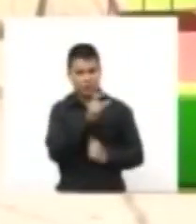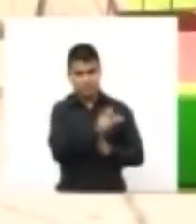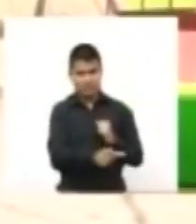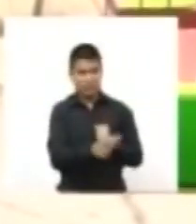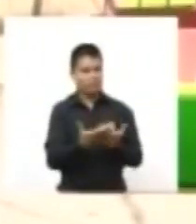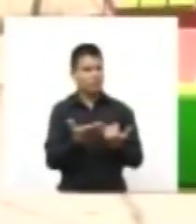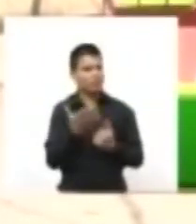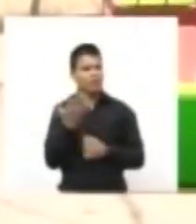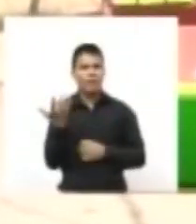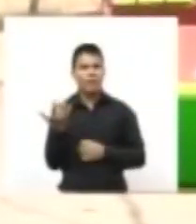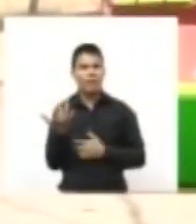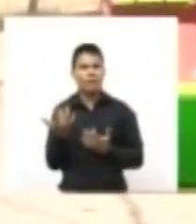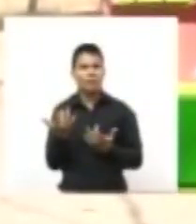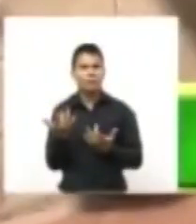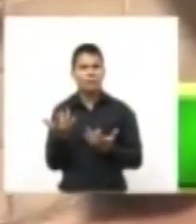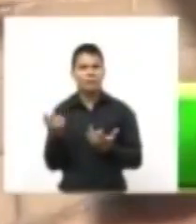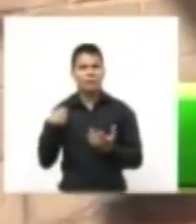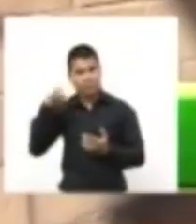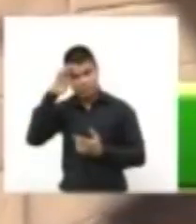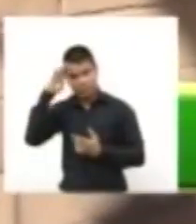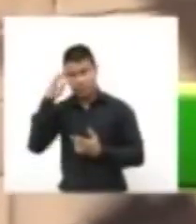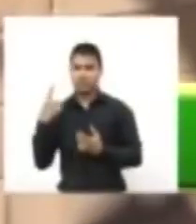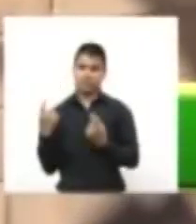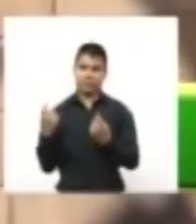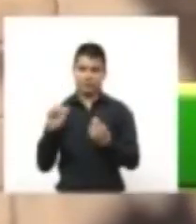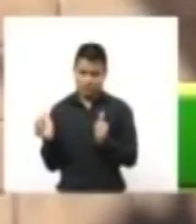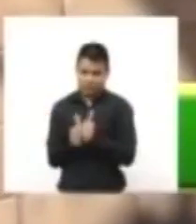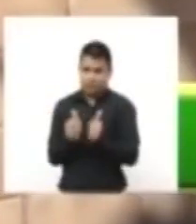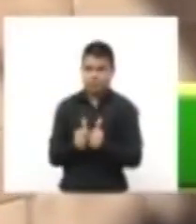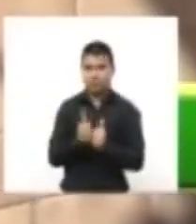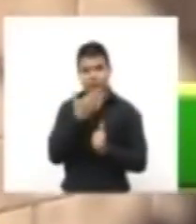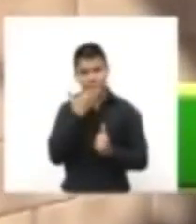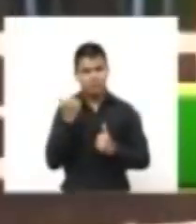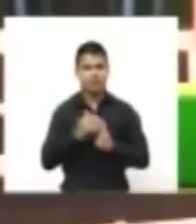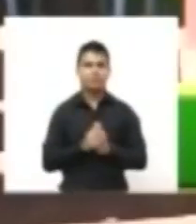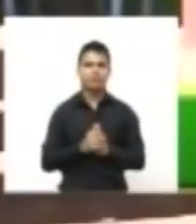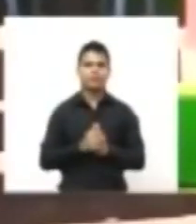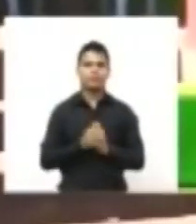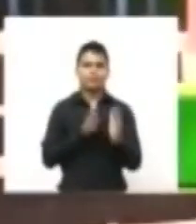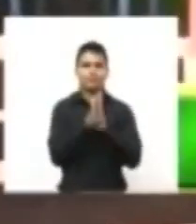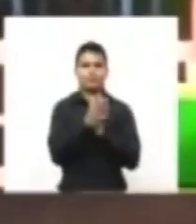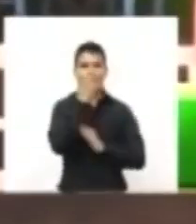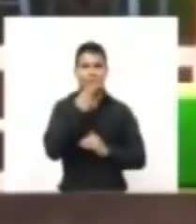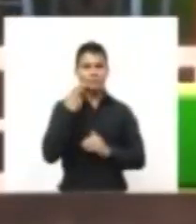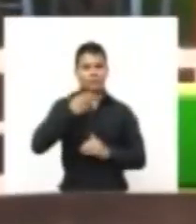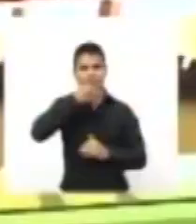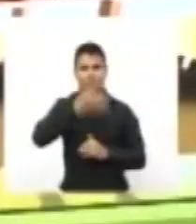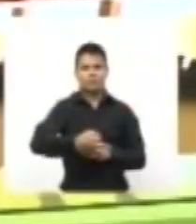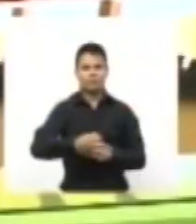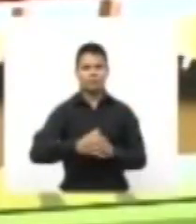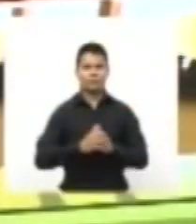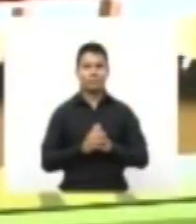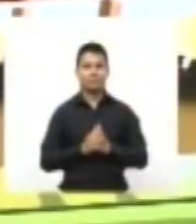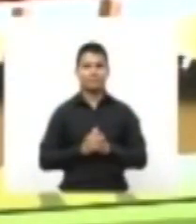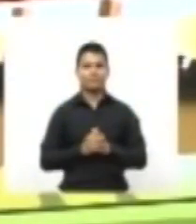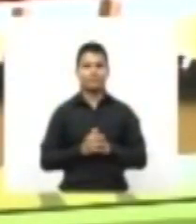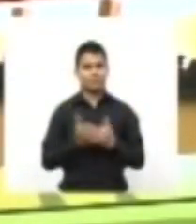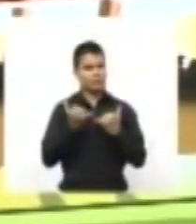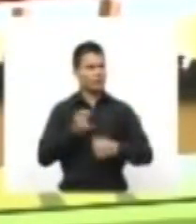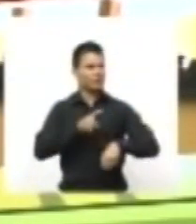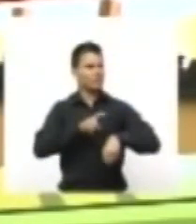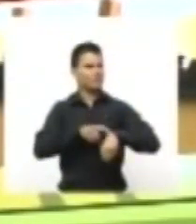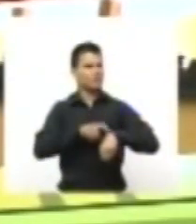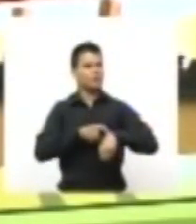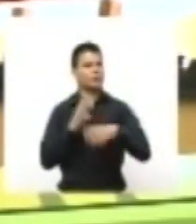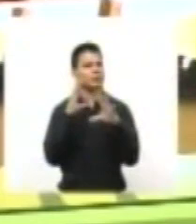el acompañamiento de sus uniformados. Jorge Romero Montiel, Las Noticias, un compromiso con la verdad. Bien, y a esta hora de la noche le